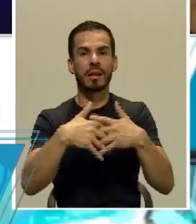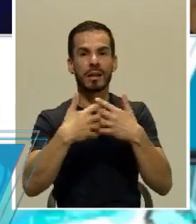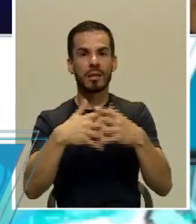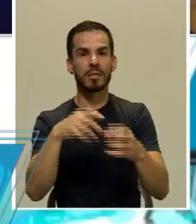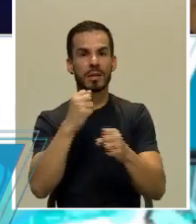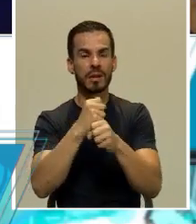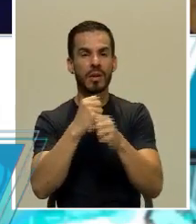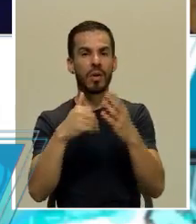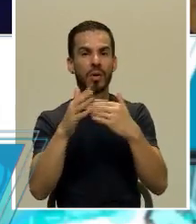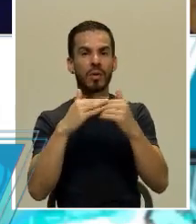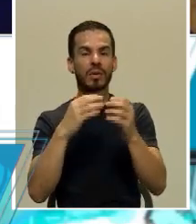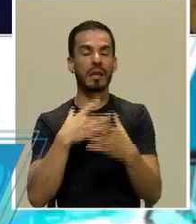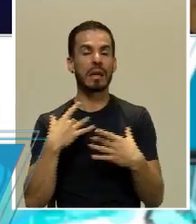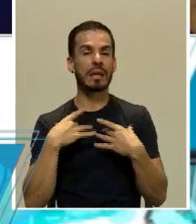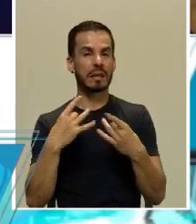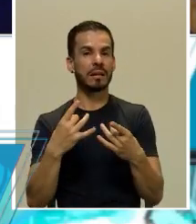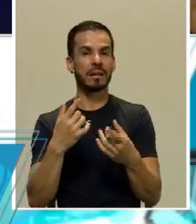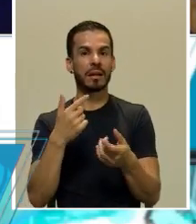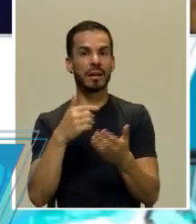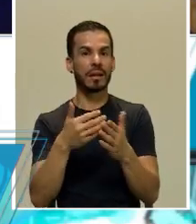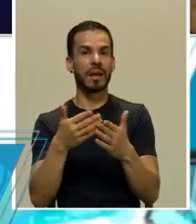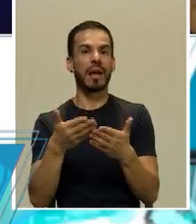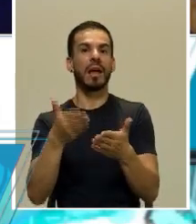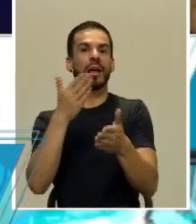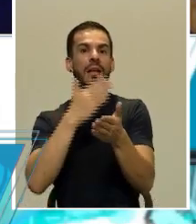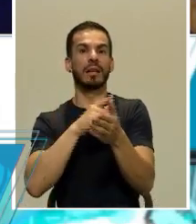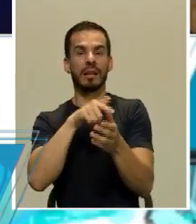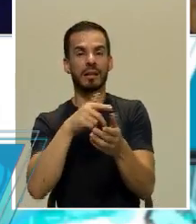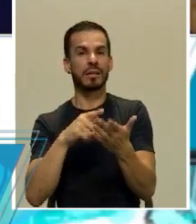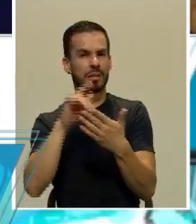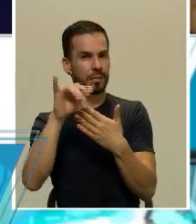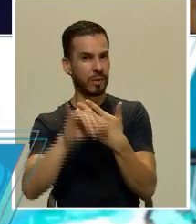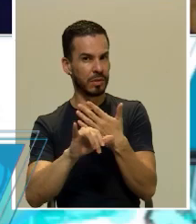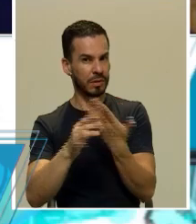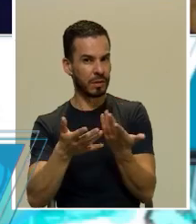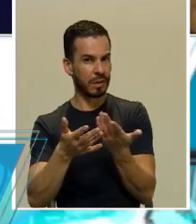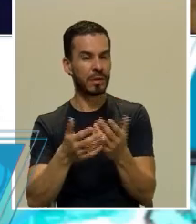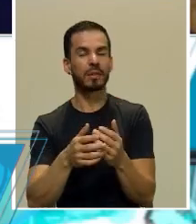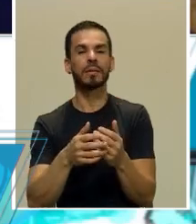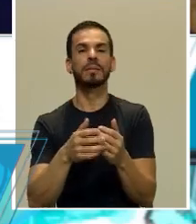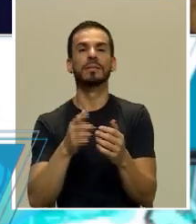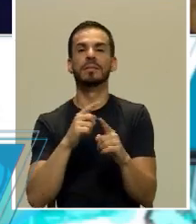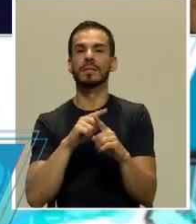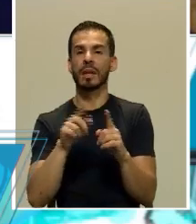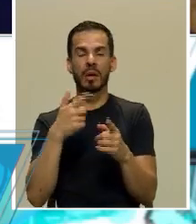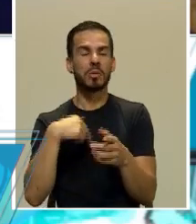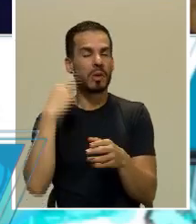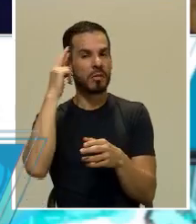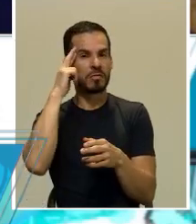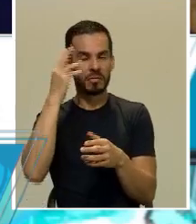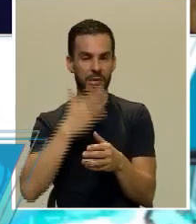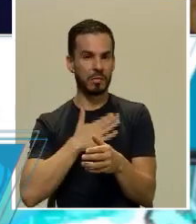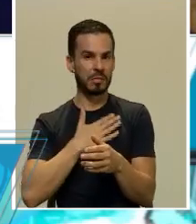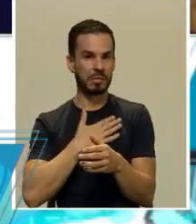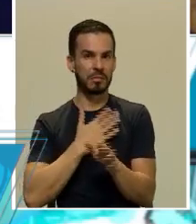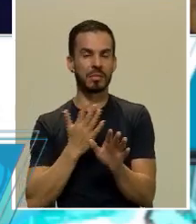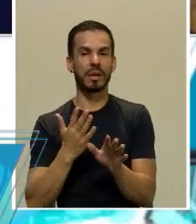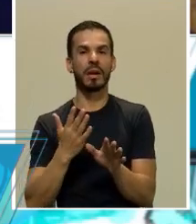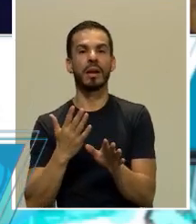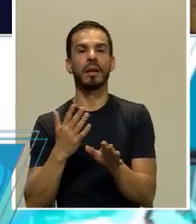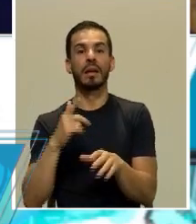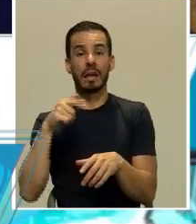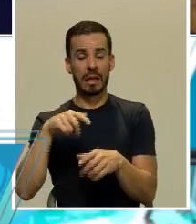constructoras interesadas detrás de este proyecto. Pero es una reflexión mía.